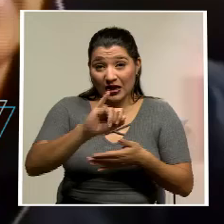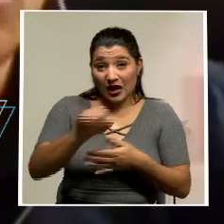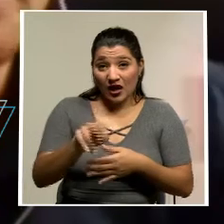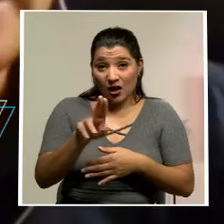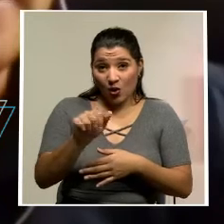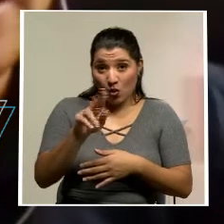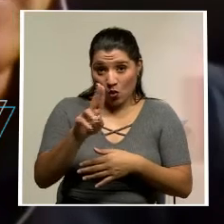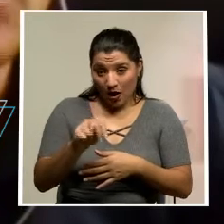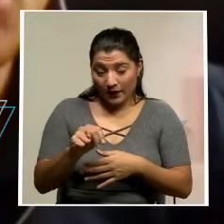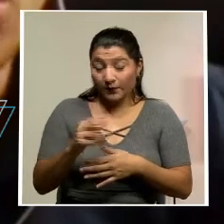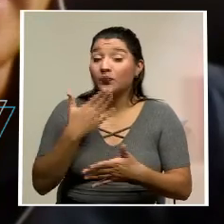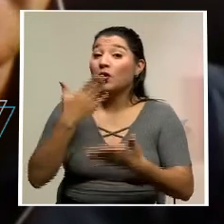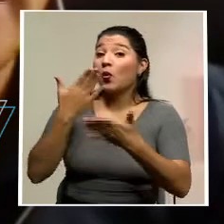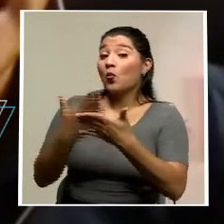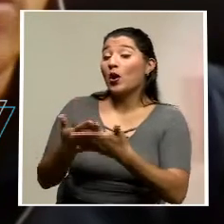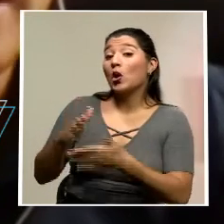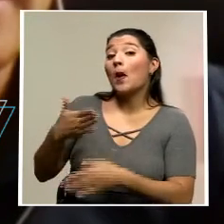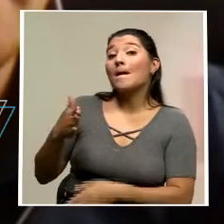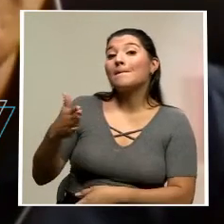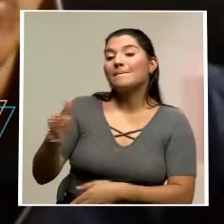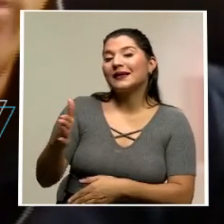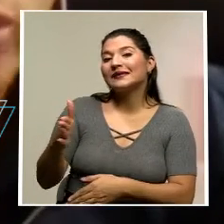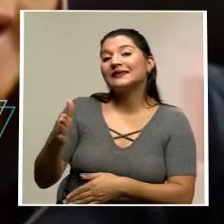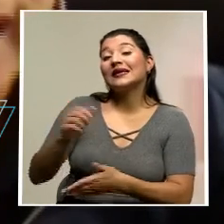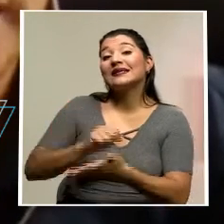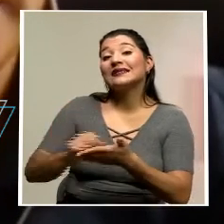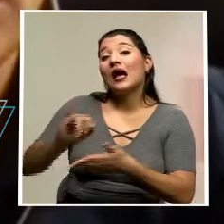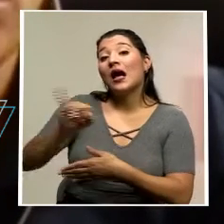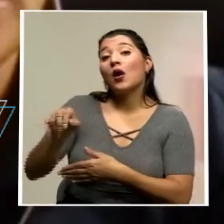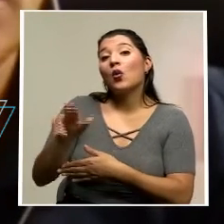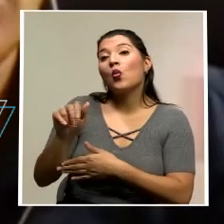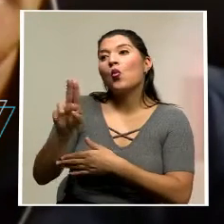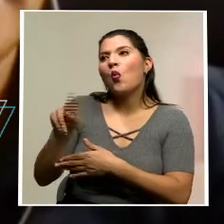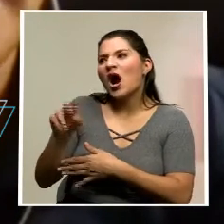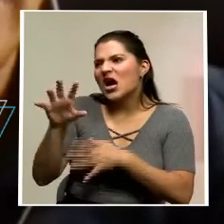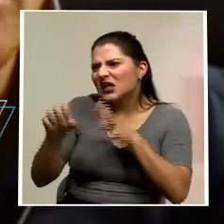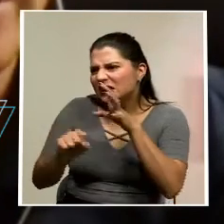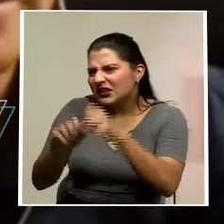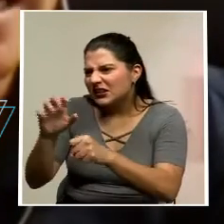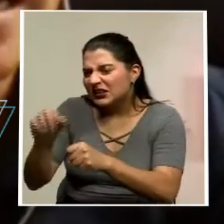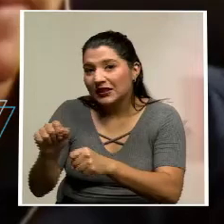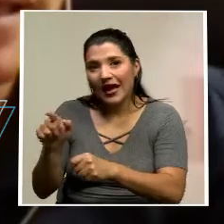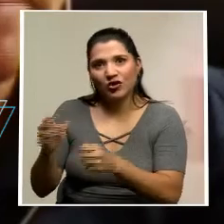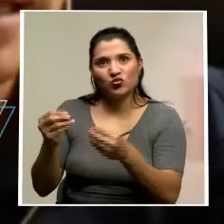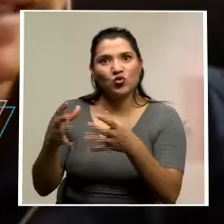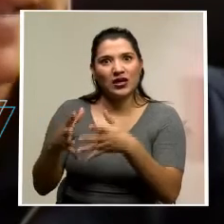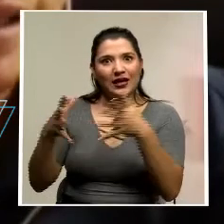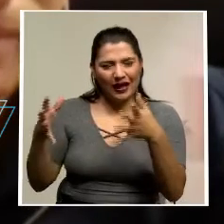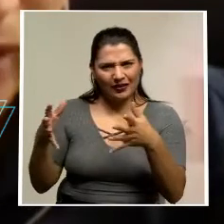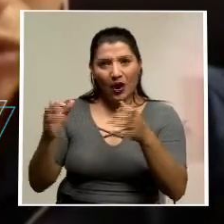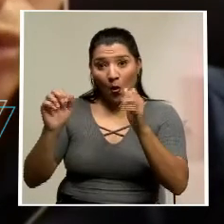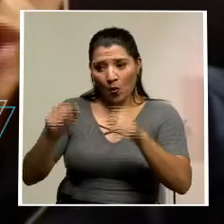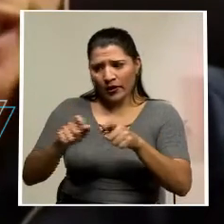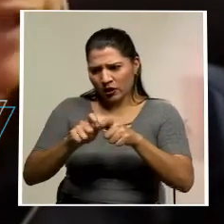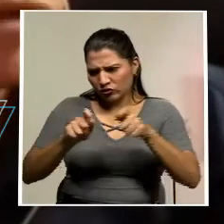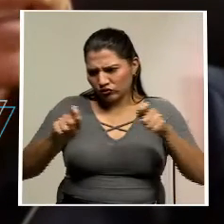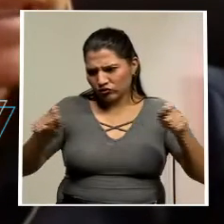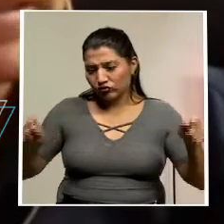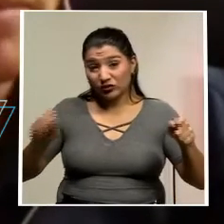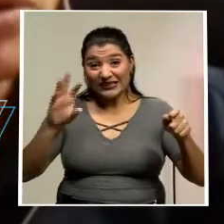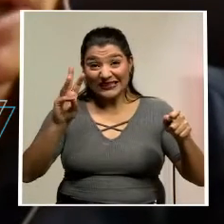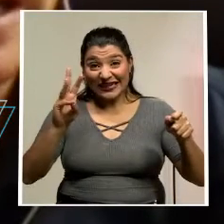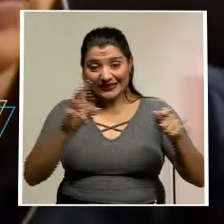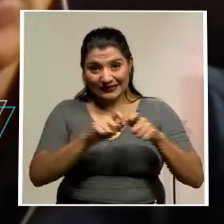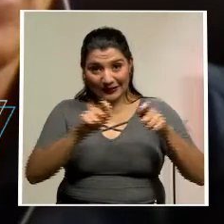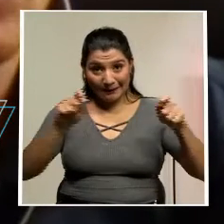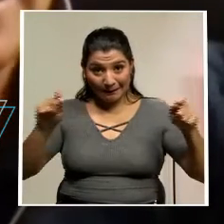Bueno, los peces sierra son depredadores muy grandes. Entonces, los peces sierra pueden llegar a medir más de 6 metros. Entonces,